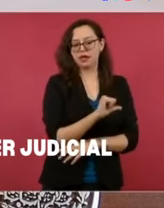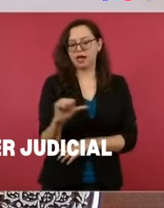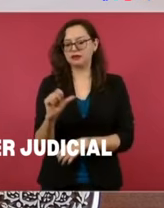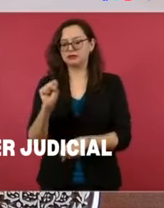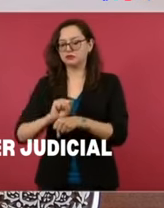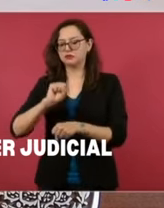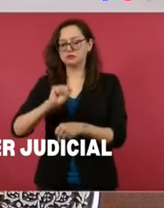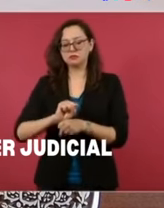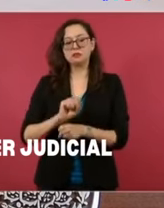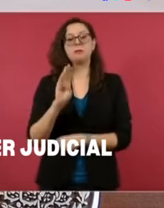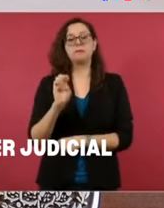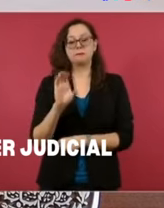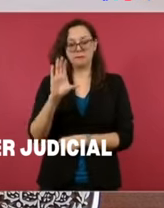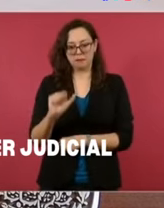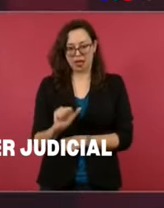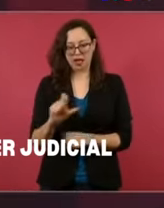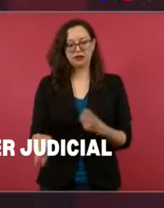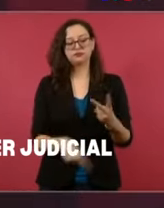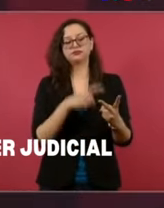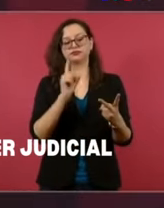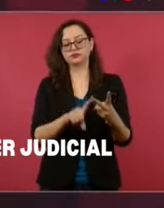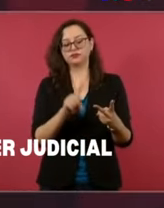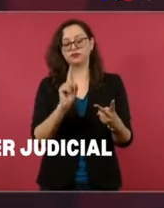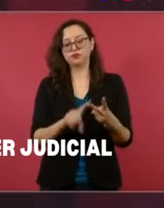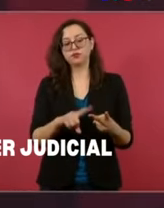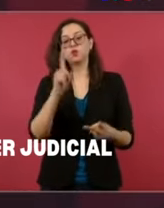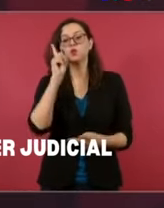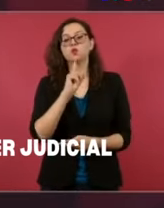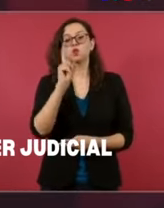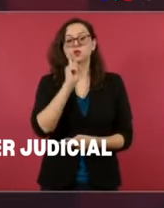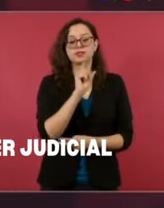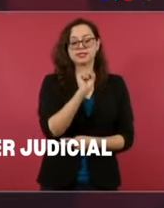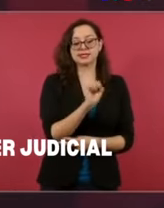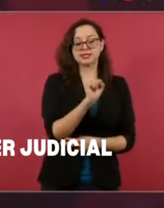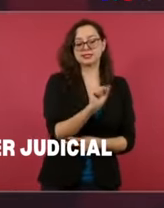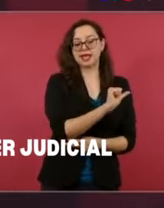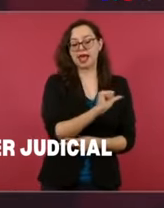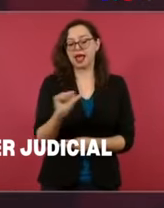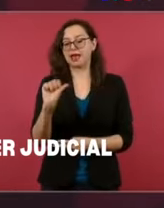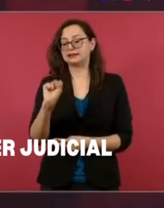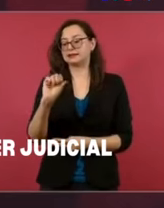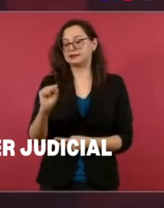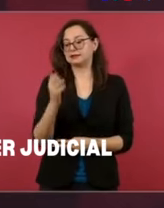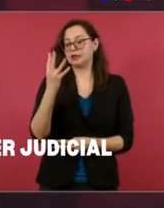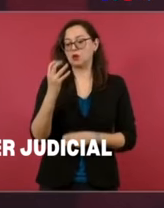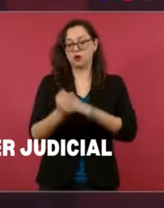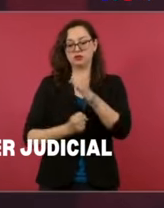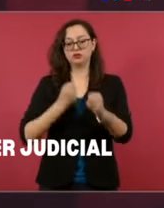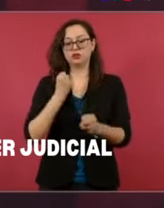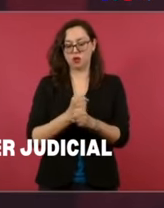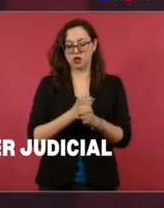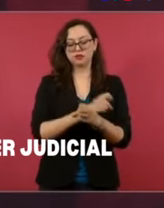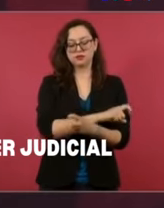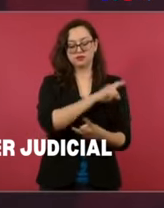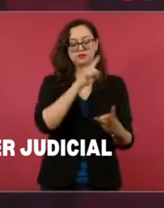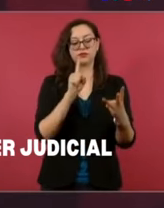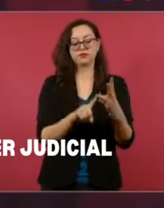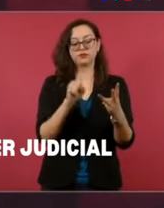el apoyo a las mujeres de 60 a 64 años de edad, la reforma a la ley del ISSSTE,